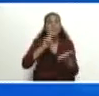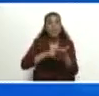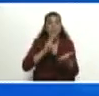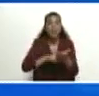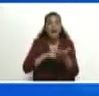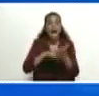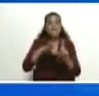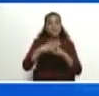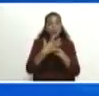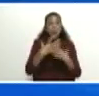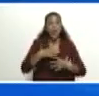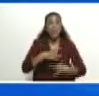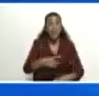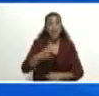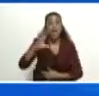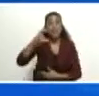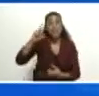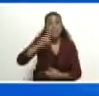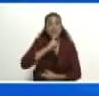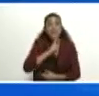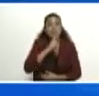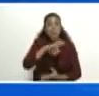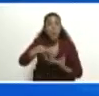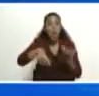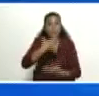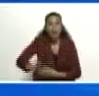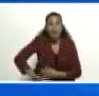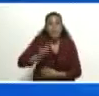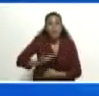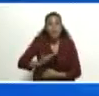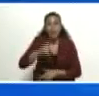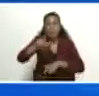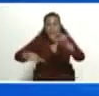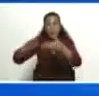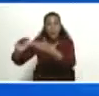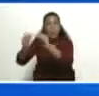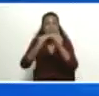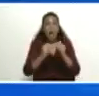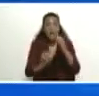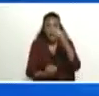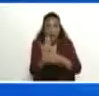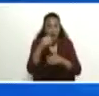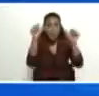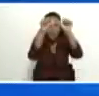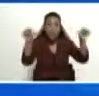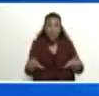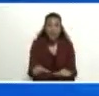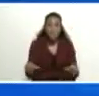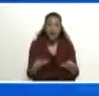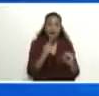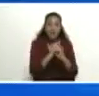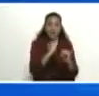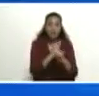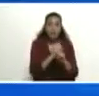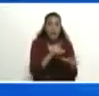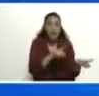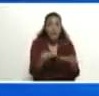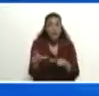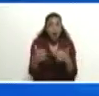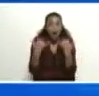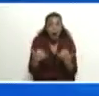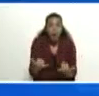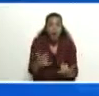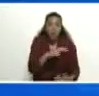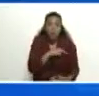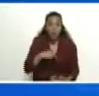los asuntos de interés, los problemas importantes de la gente. Ya creamos el sistema, el 1x10 del buen gobierno. Ahora